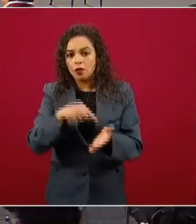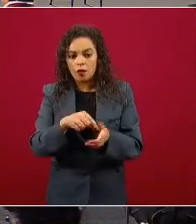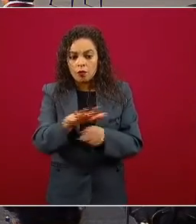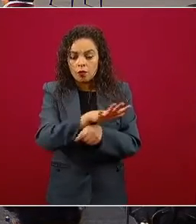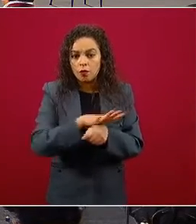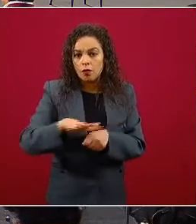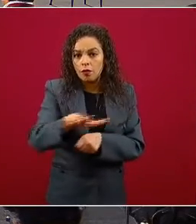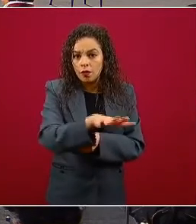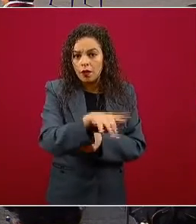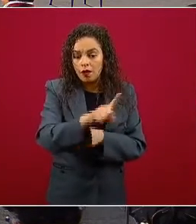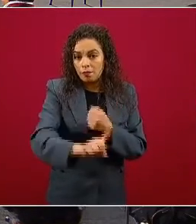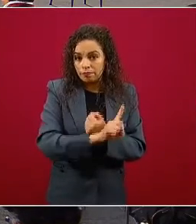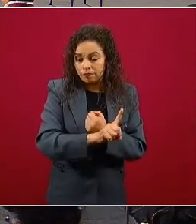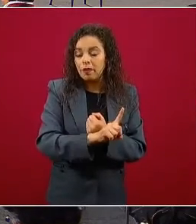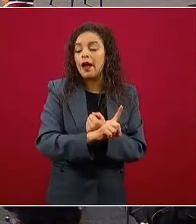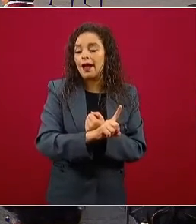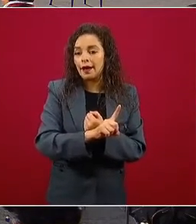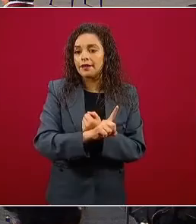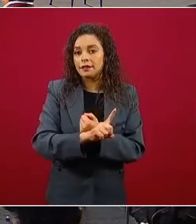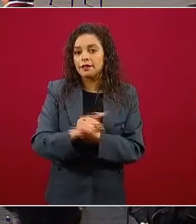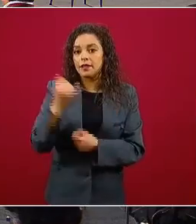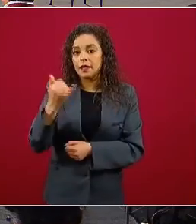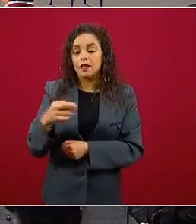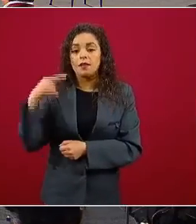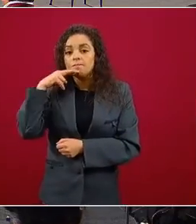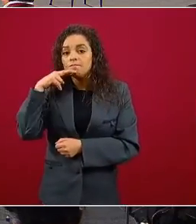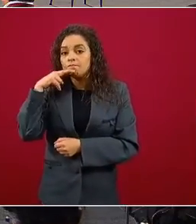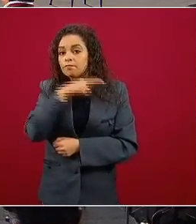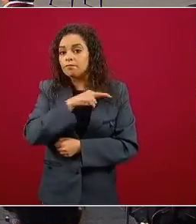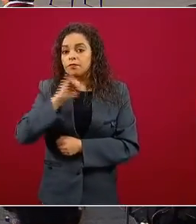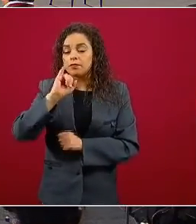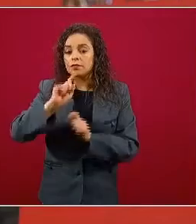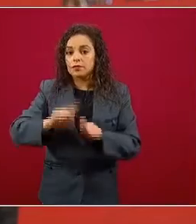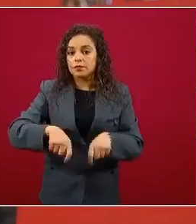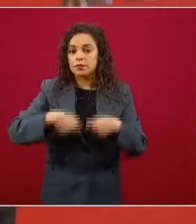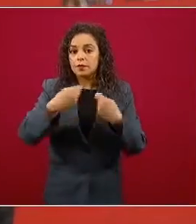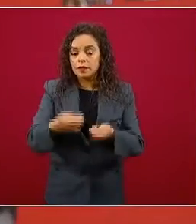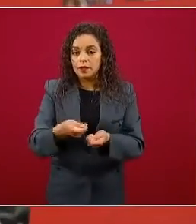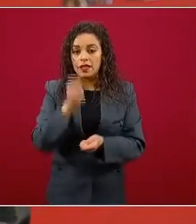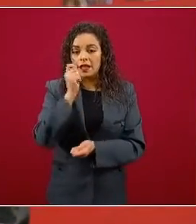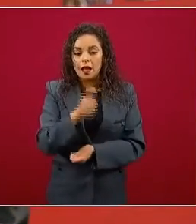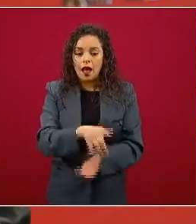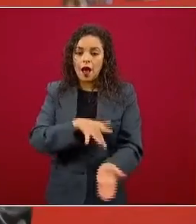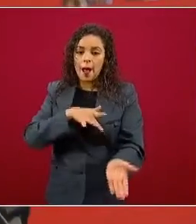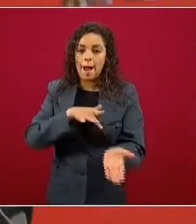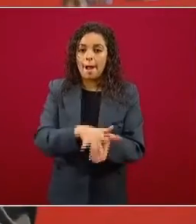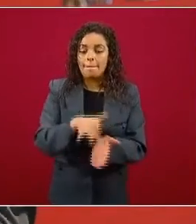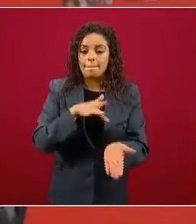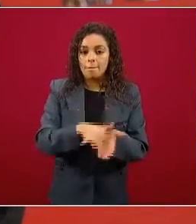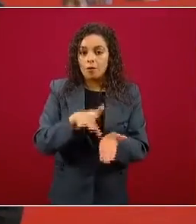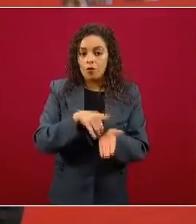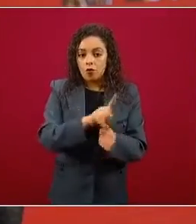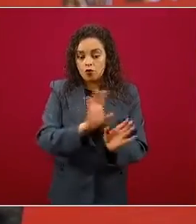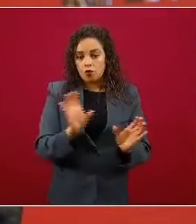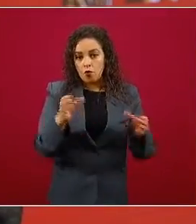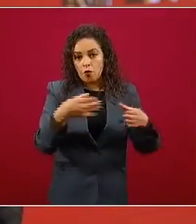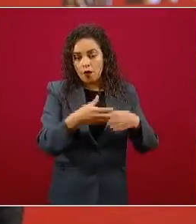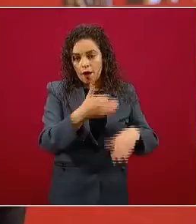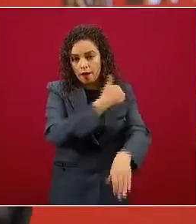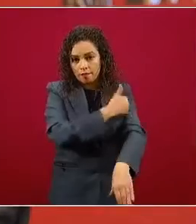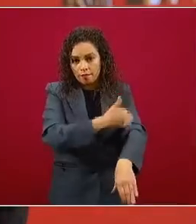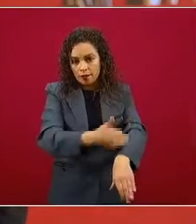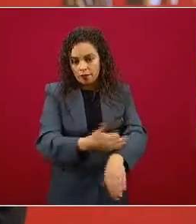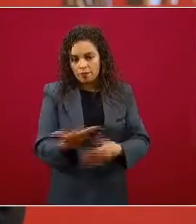se le entrega de manera inmediata un apoyo a esas familias, que puede ser, bueno, pues